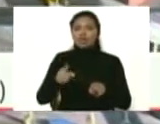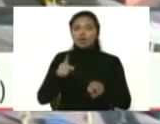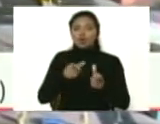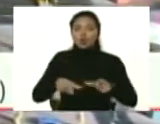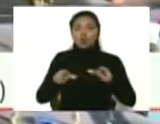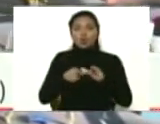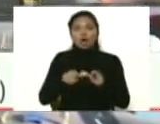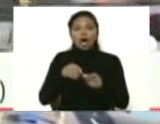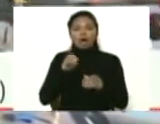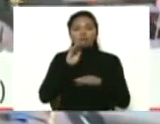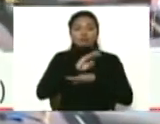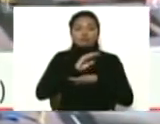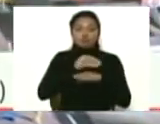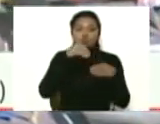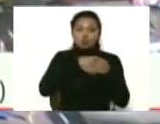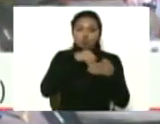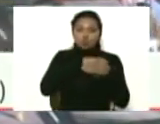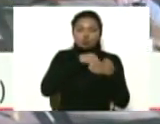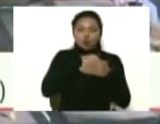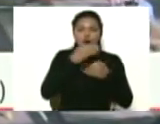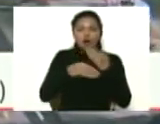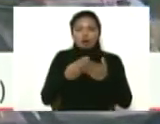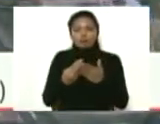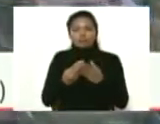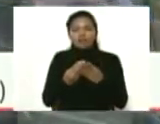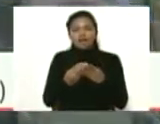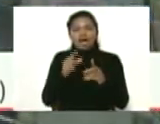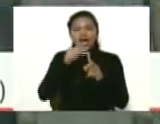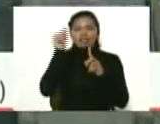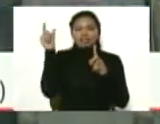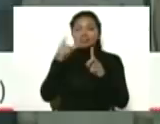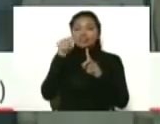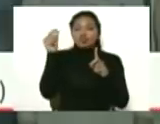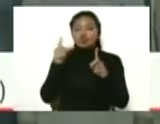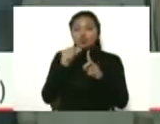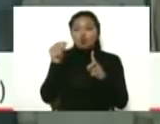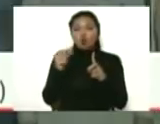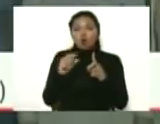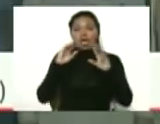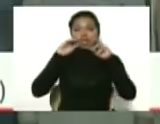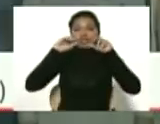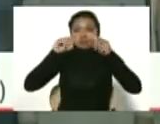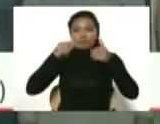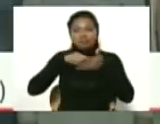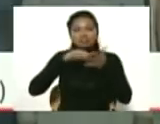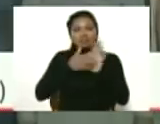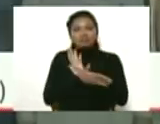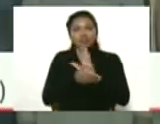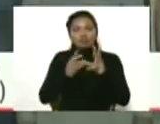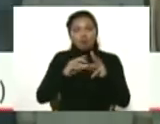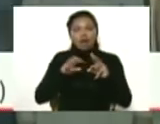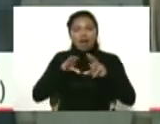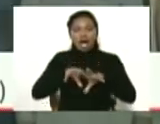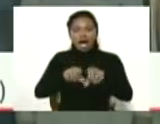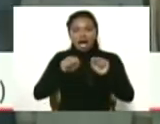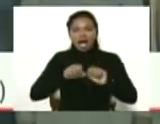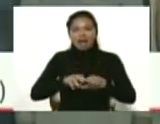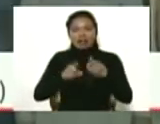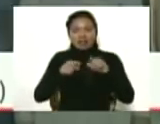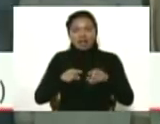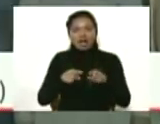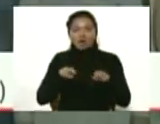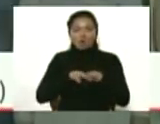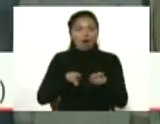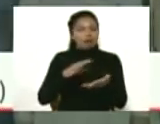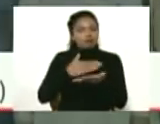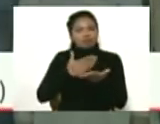de almacenamiento de trigo y maíz, donde procesamos lo que es la harina de trigo para la venta a